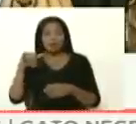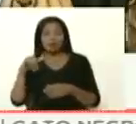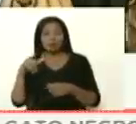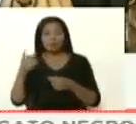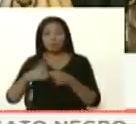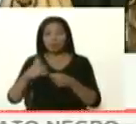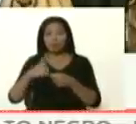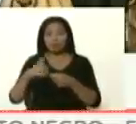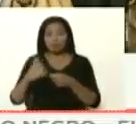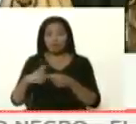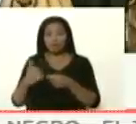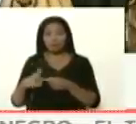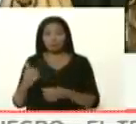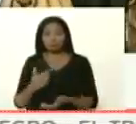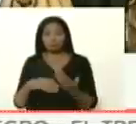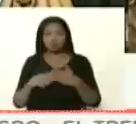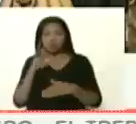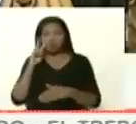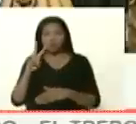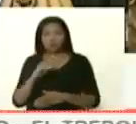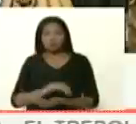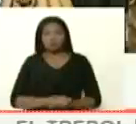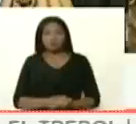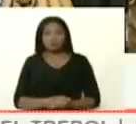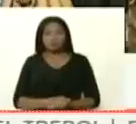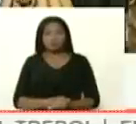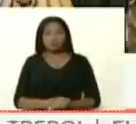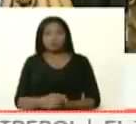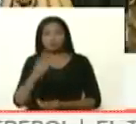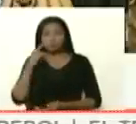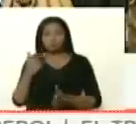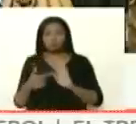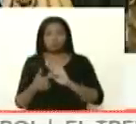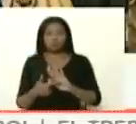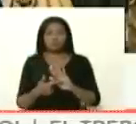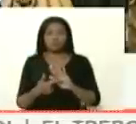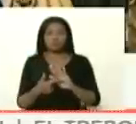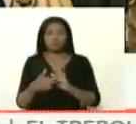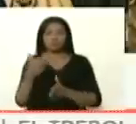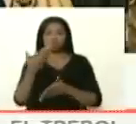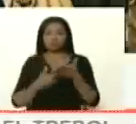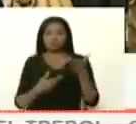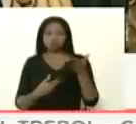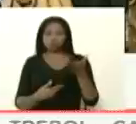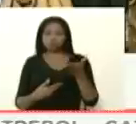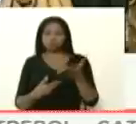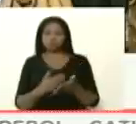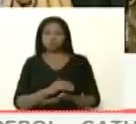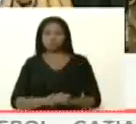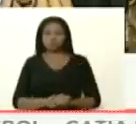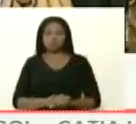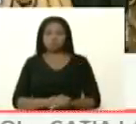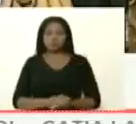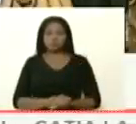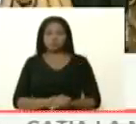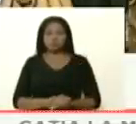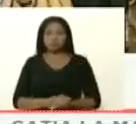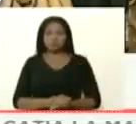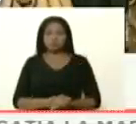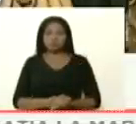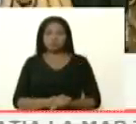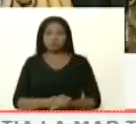lago, para que ustedes vean. Aquí me están presentando un decreto para